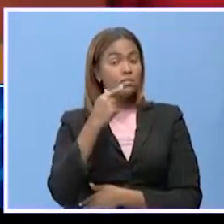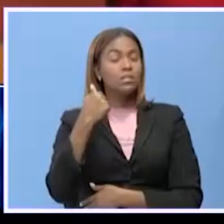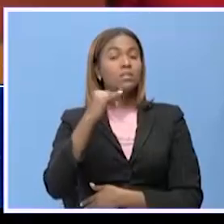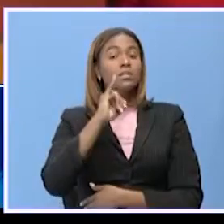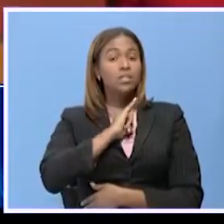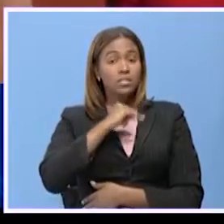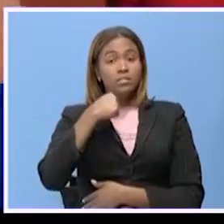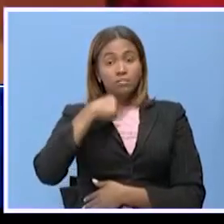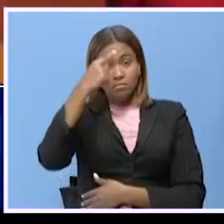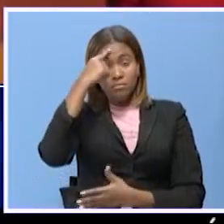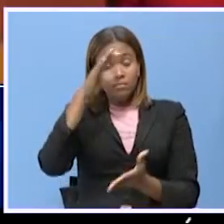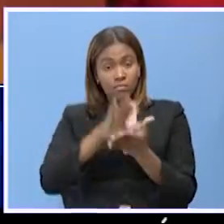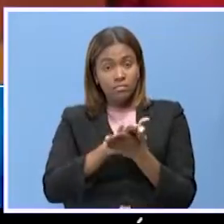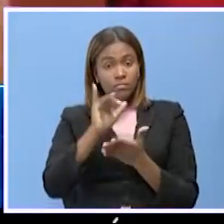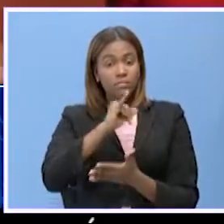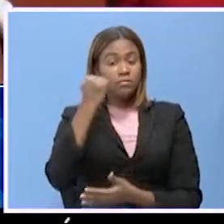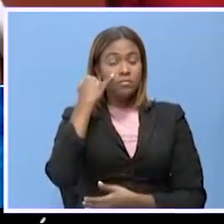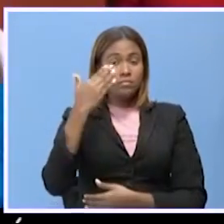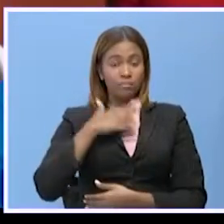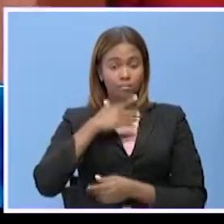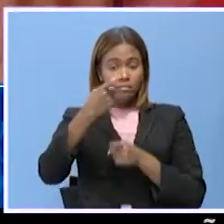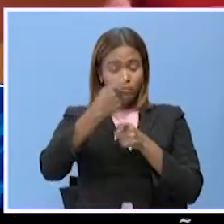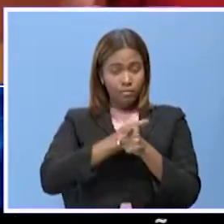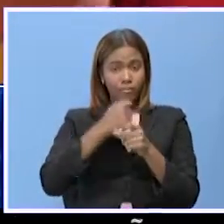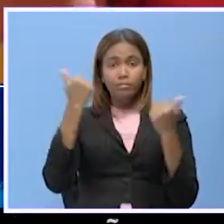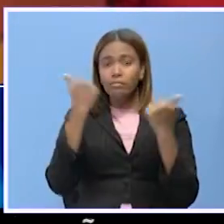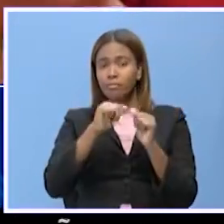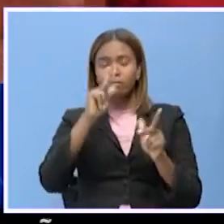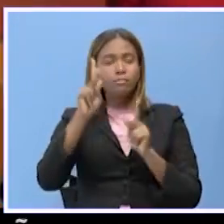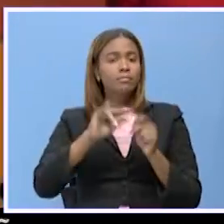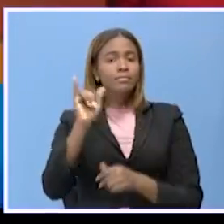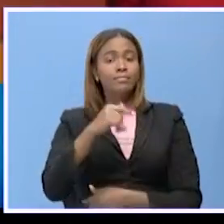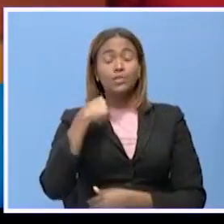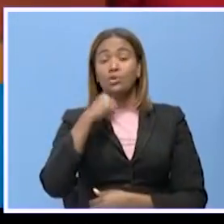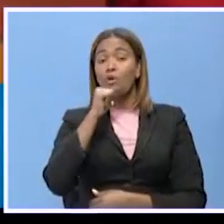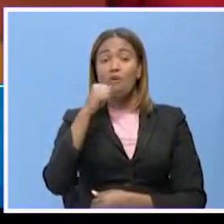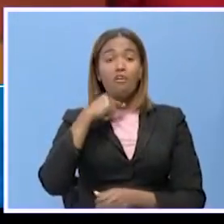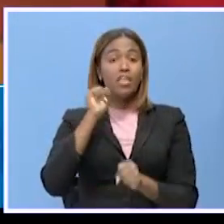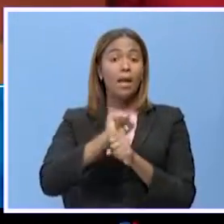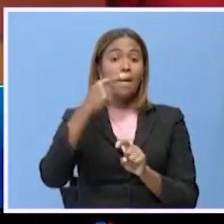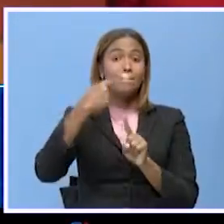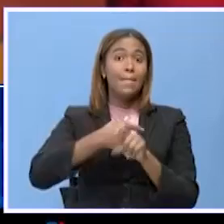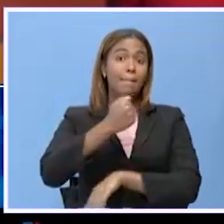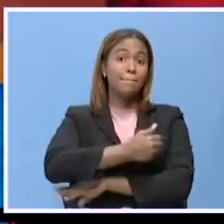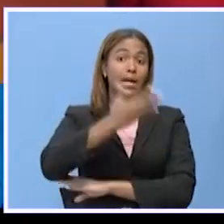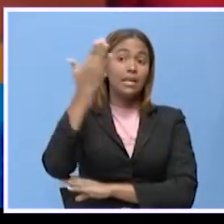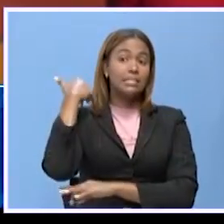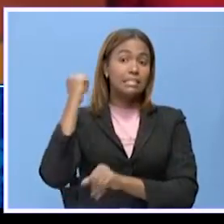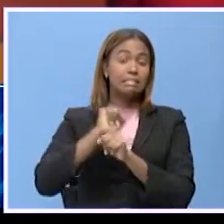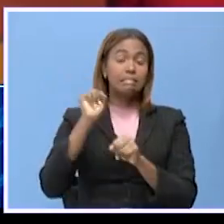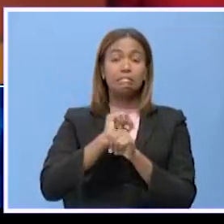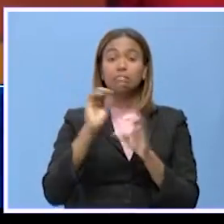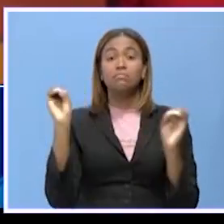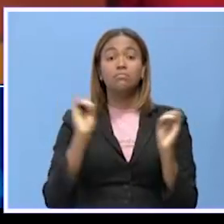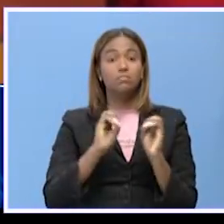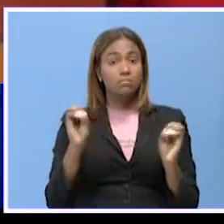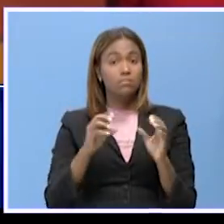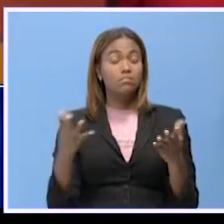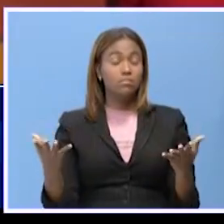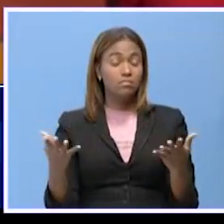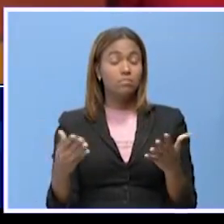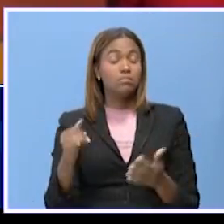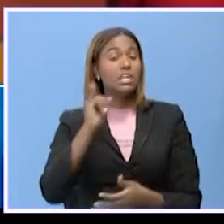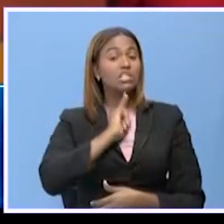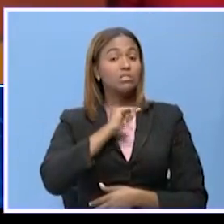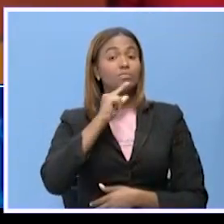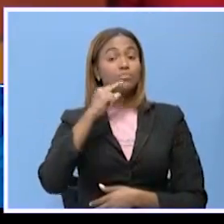los que creo y a mí me está perjudicando más que a cualquiera esto. Yo no trabajo desde el mes de marzo del año pasado. Yo